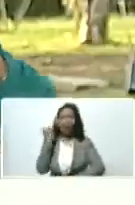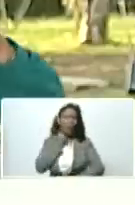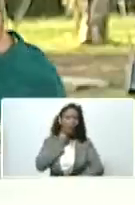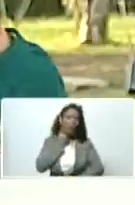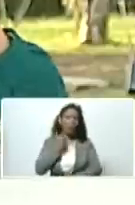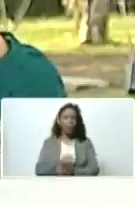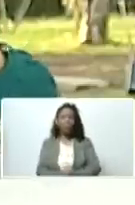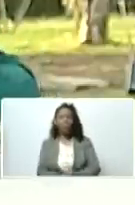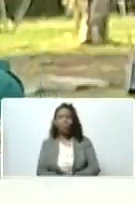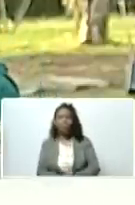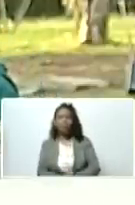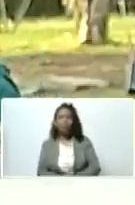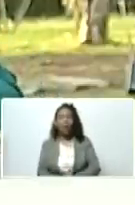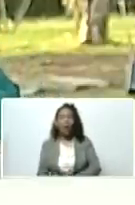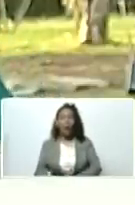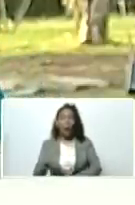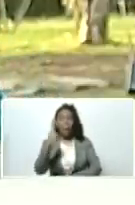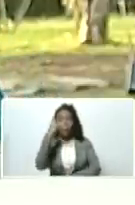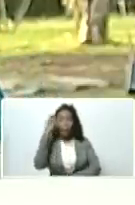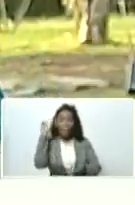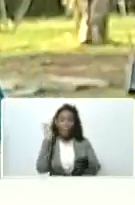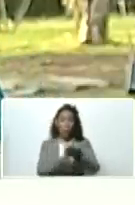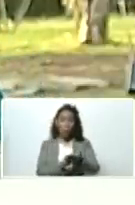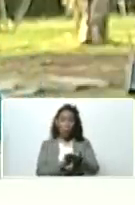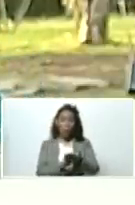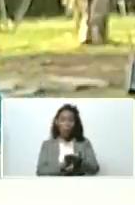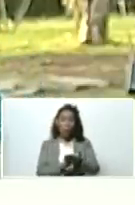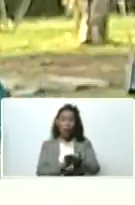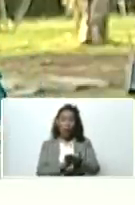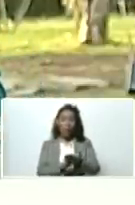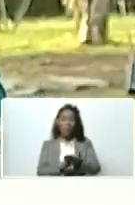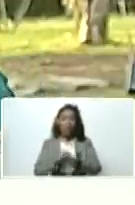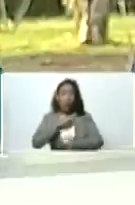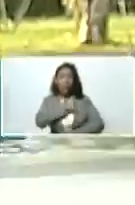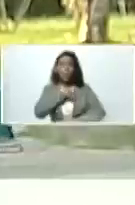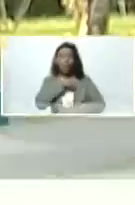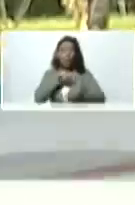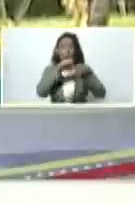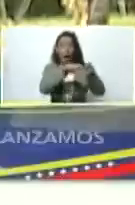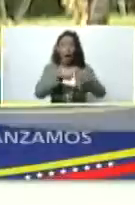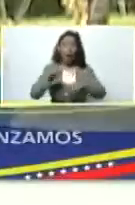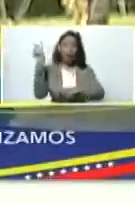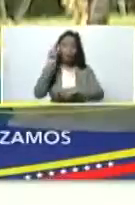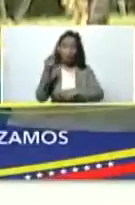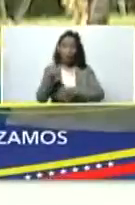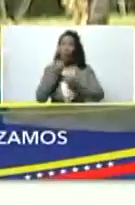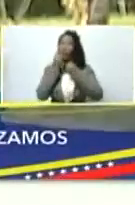la primera aplicación de la gran misión agro Venezuela tuvo buenos resultados